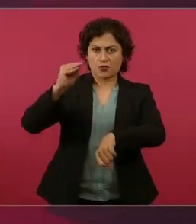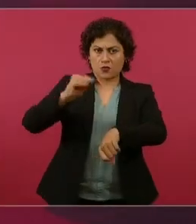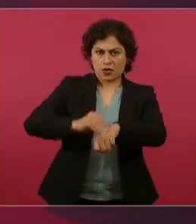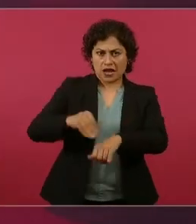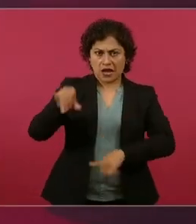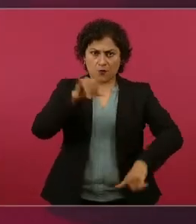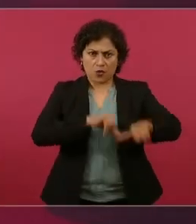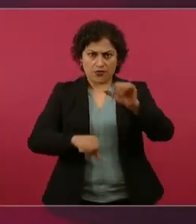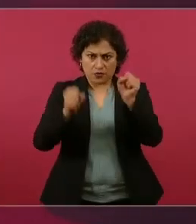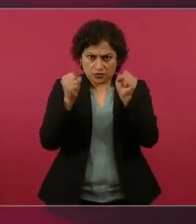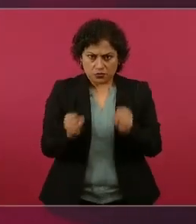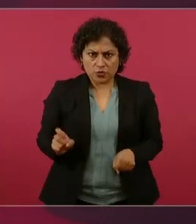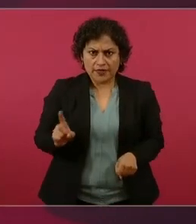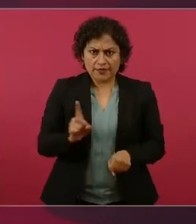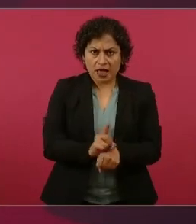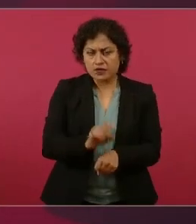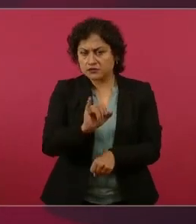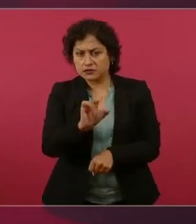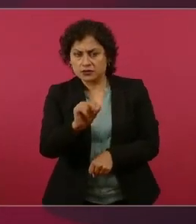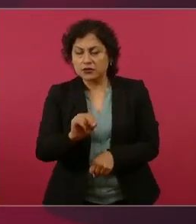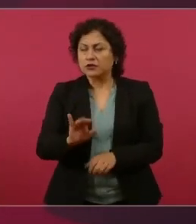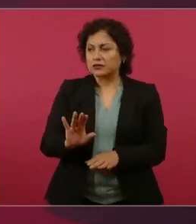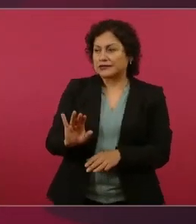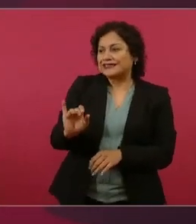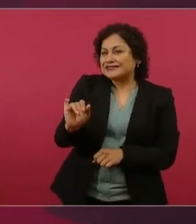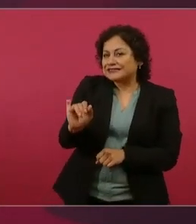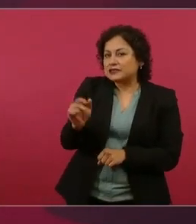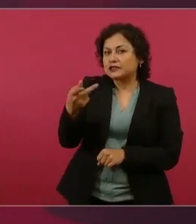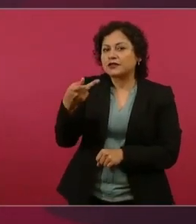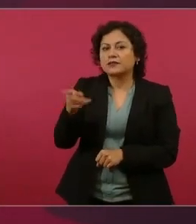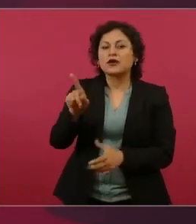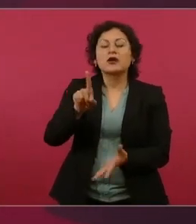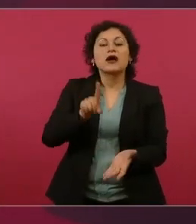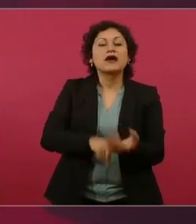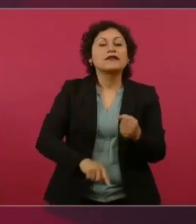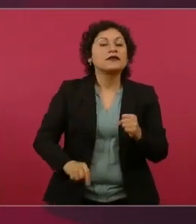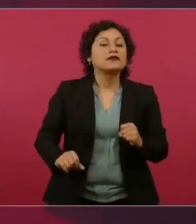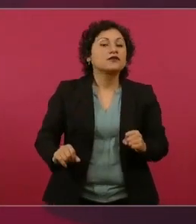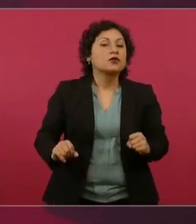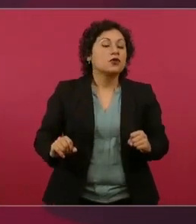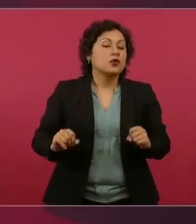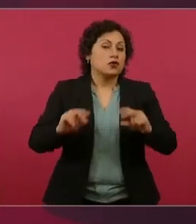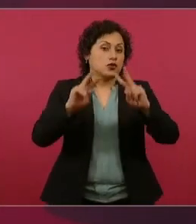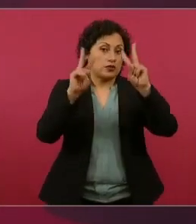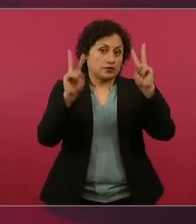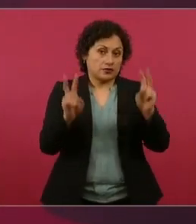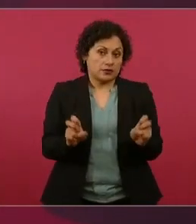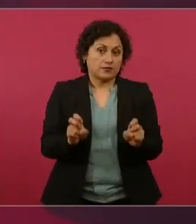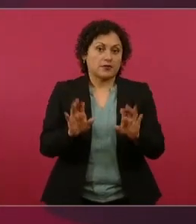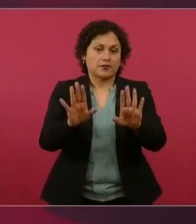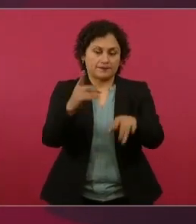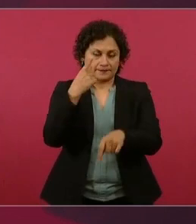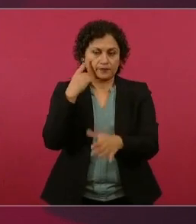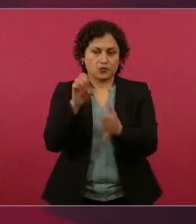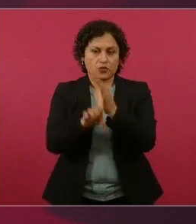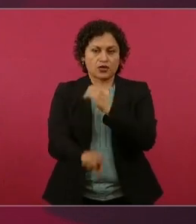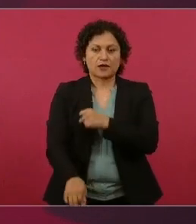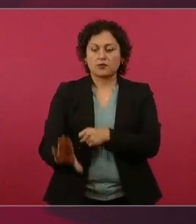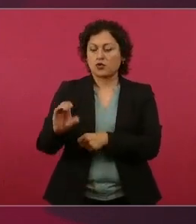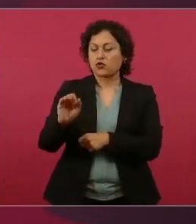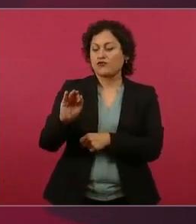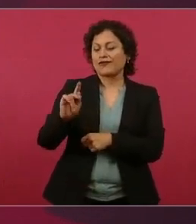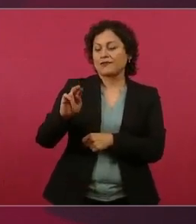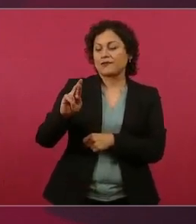sí, pero es un asunto interno. O sea, está el laboratorio de COFEPRIS